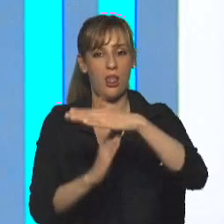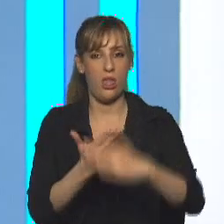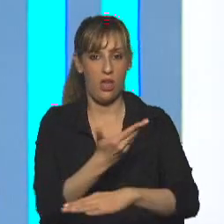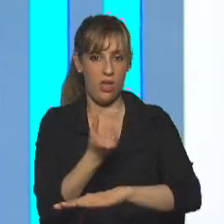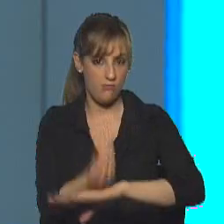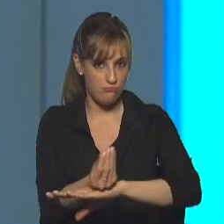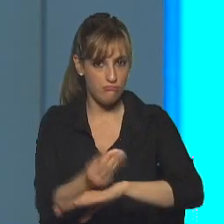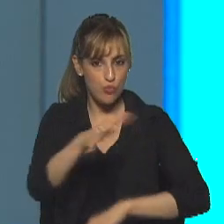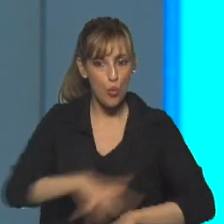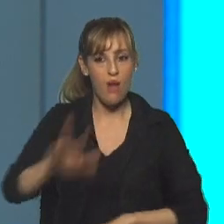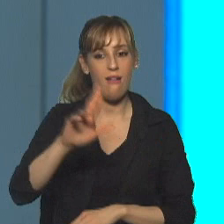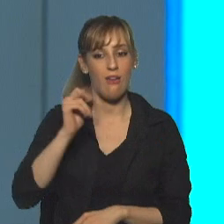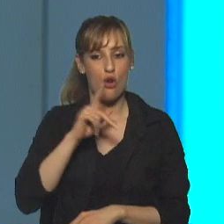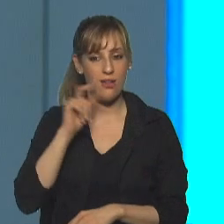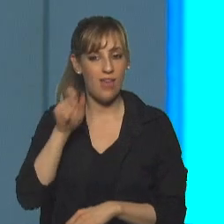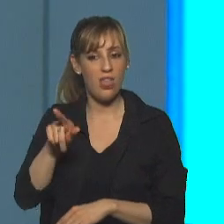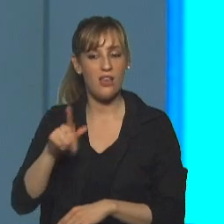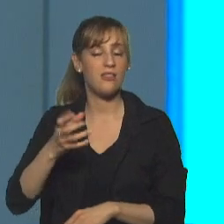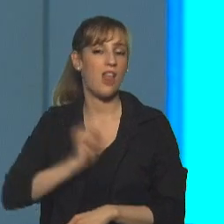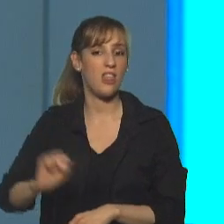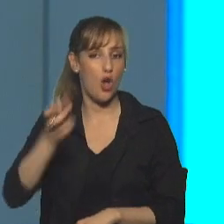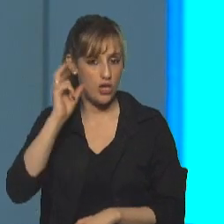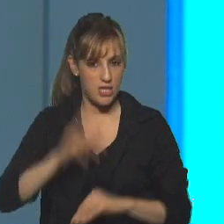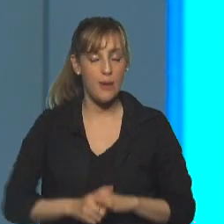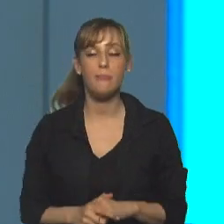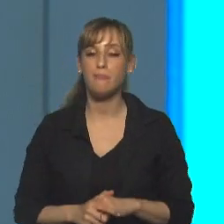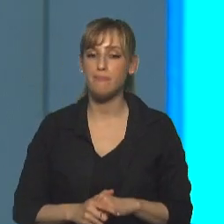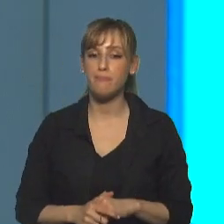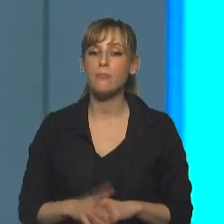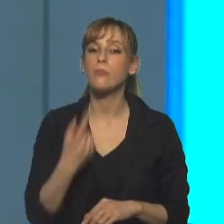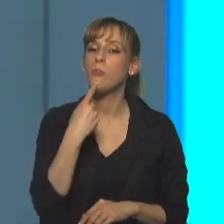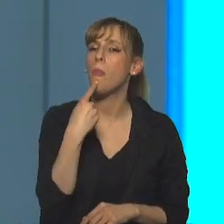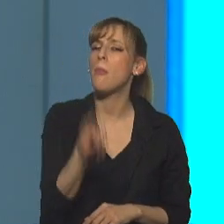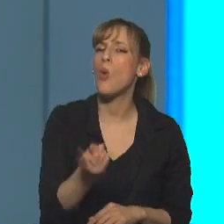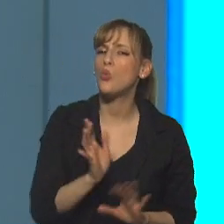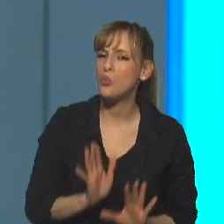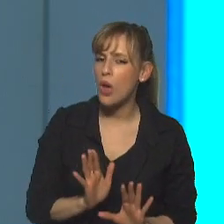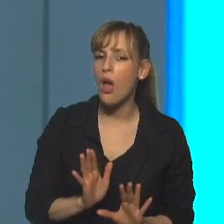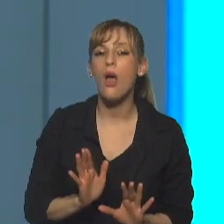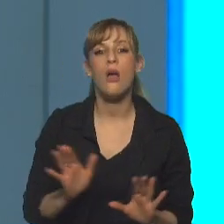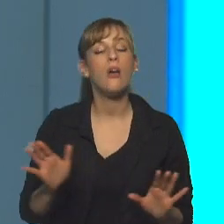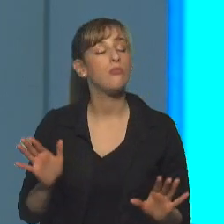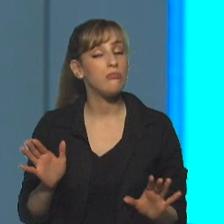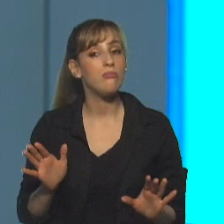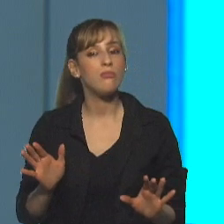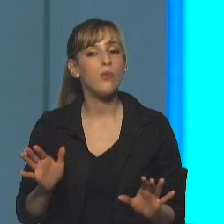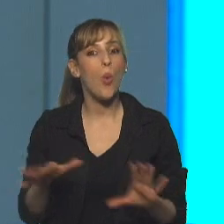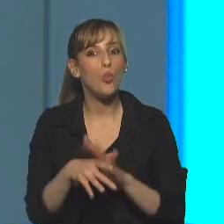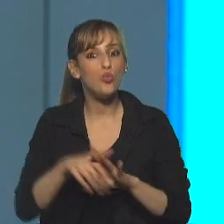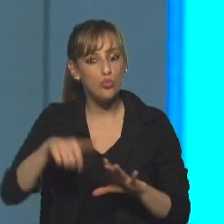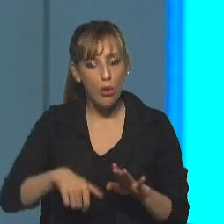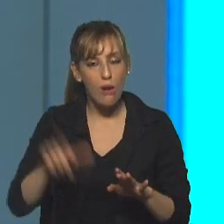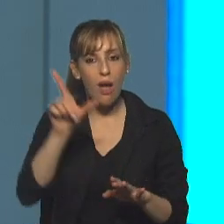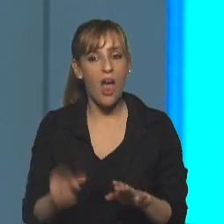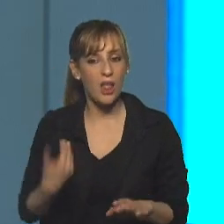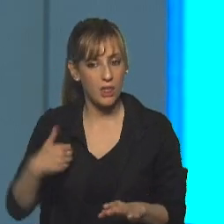Daniel, ¿cómo le va? Gracias por venir. Muchas gracias. Es un placer. Y Muchas la primera pregunta obedece a lo que justamente la actividad aquí en la ciudad de Buenos Aires, en la Argentina, hay un